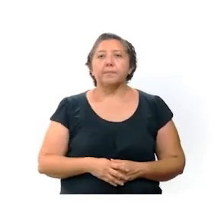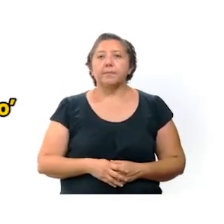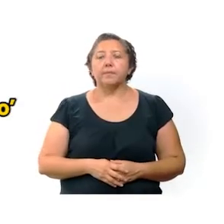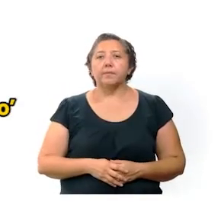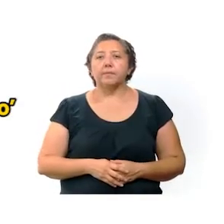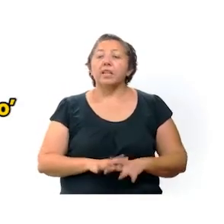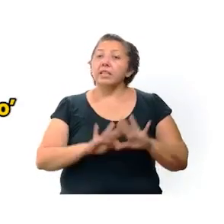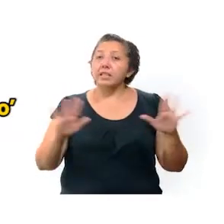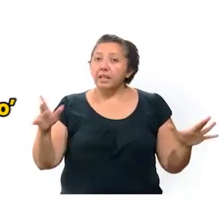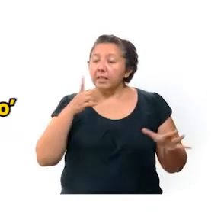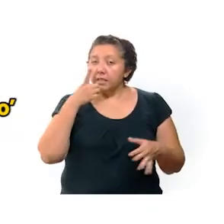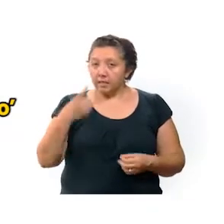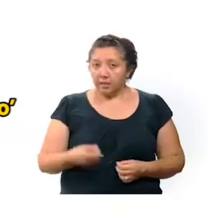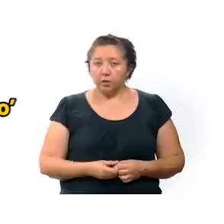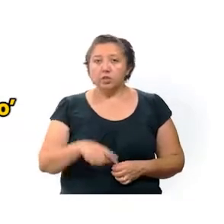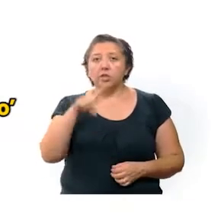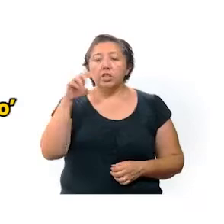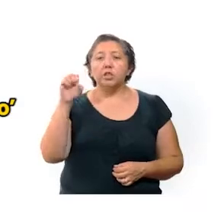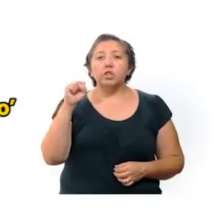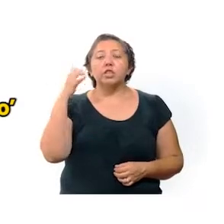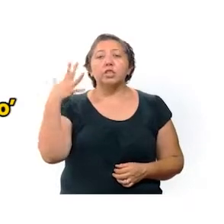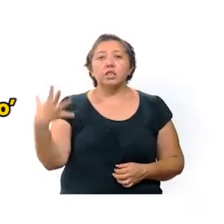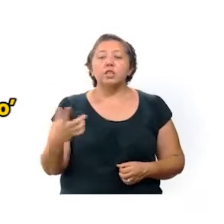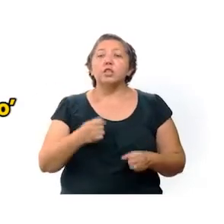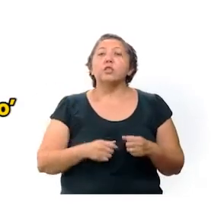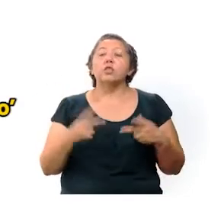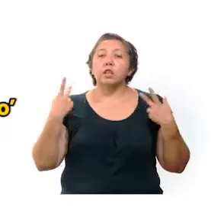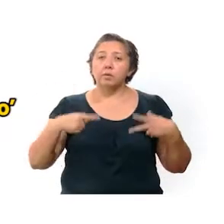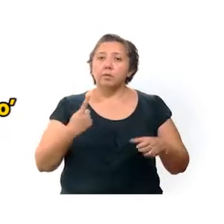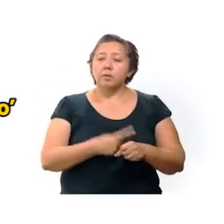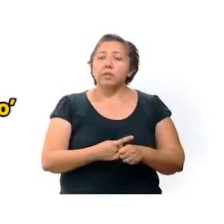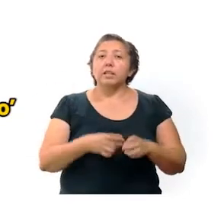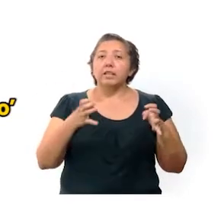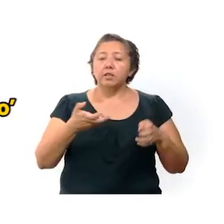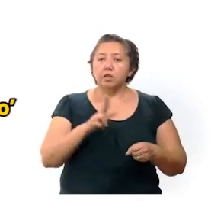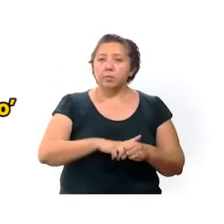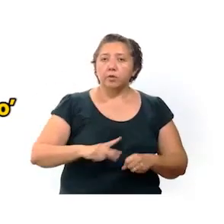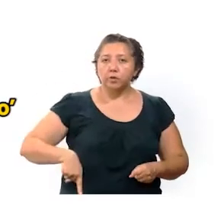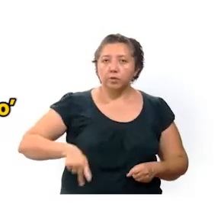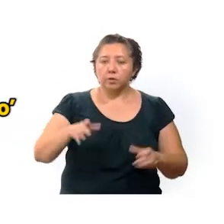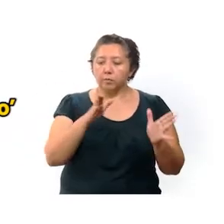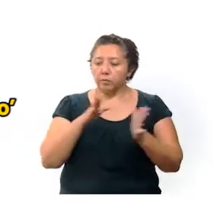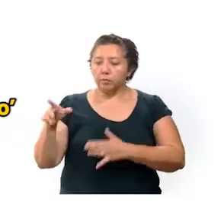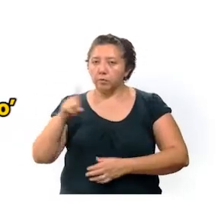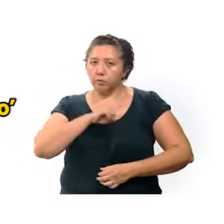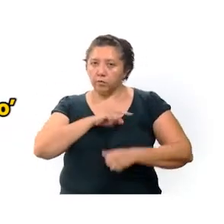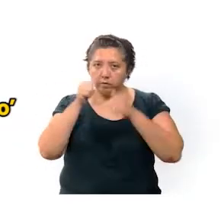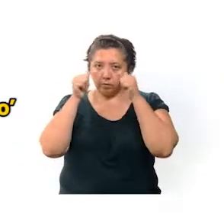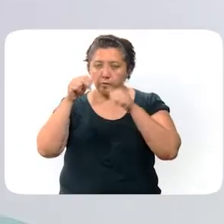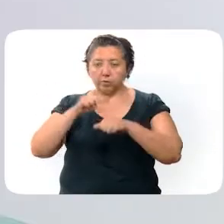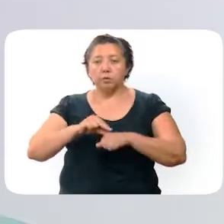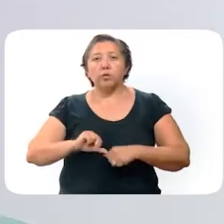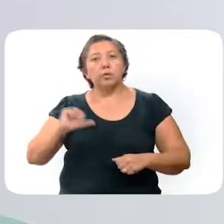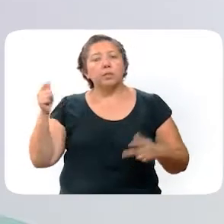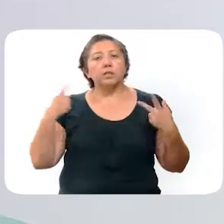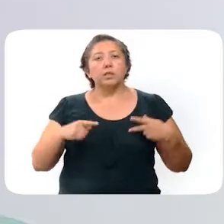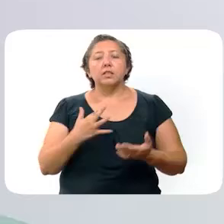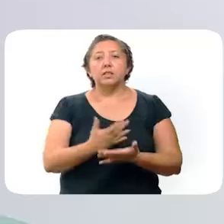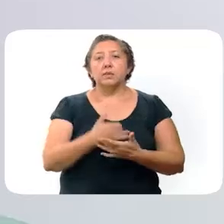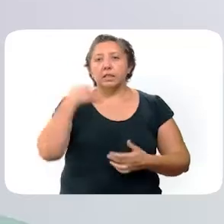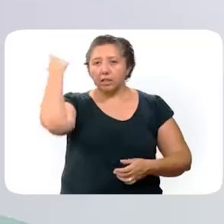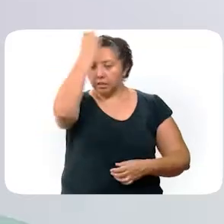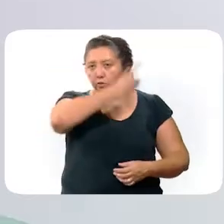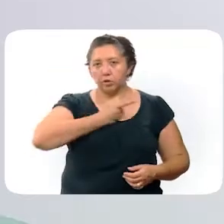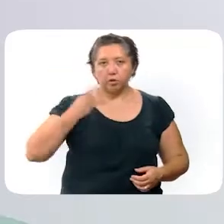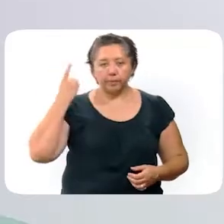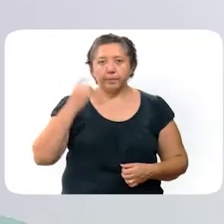leves. Como ya se mencionó, 165 de los casos positivos están en hospitales públicos y en aislamiento total. Hay otros pacientes